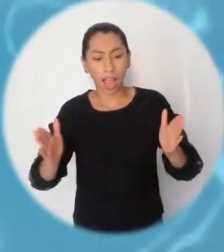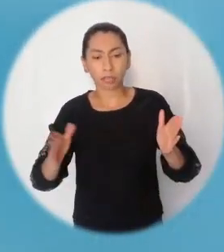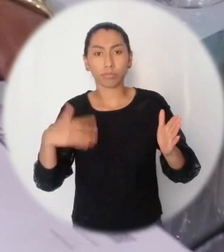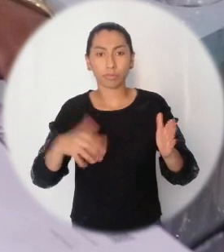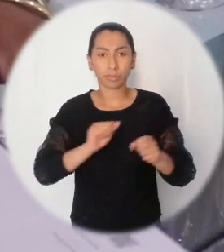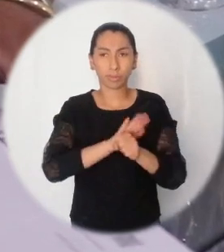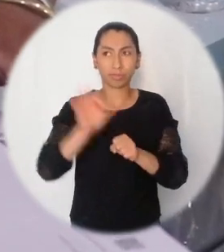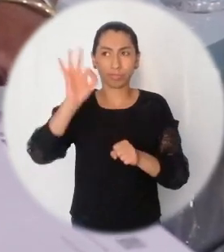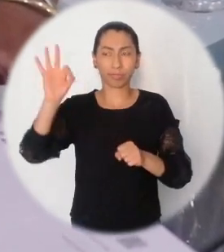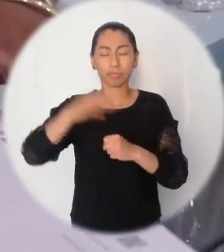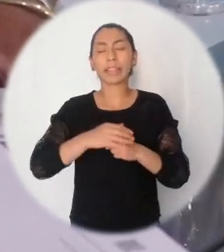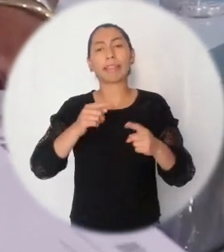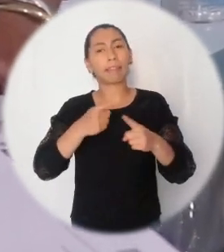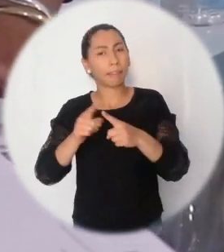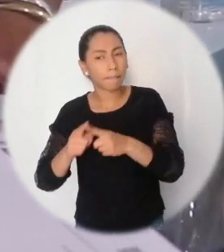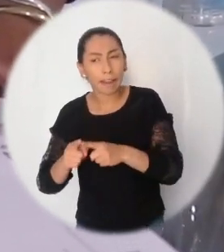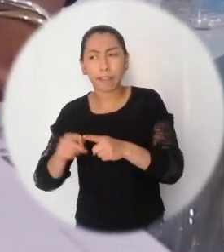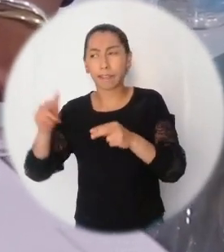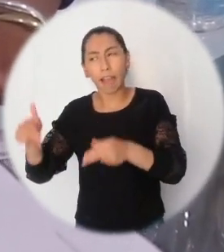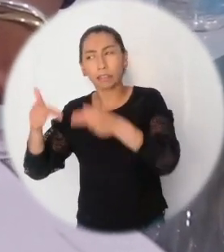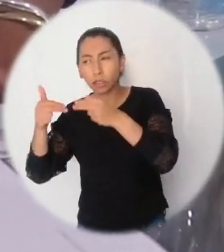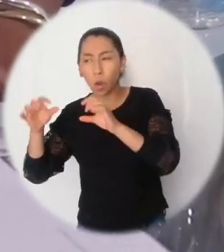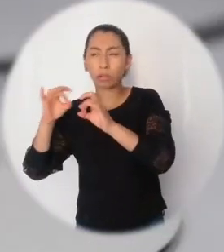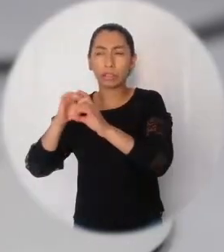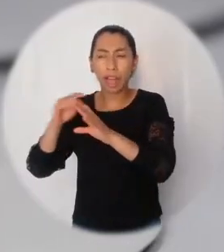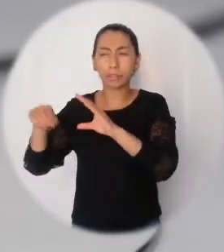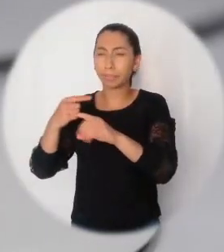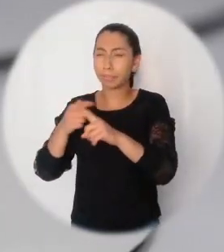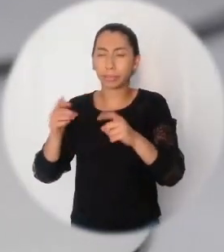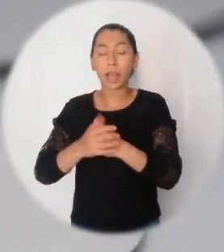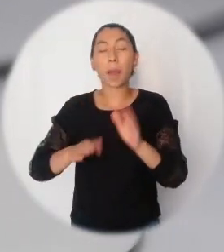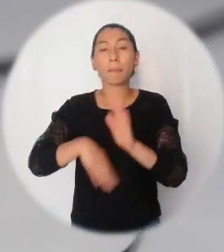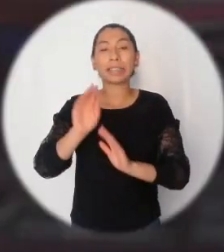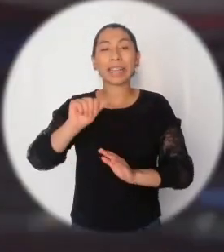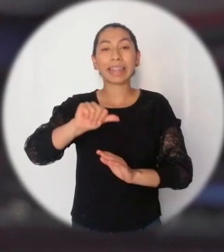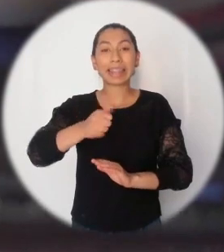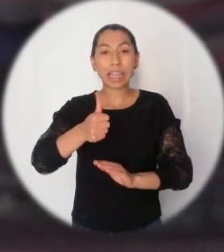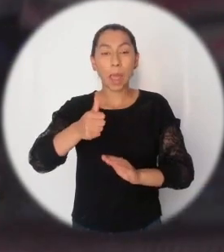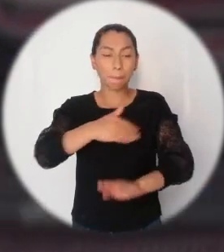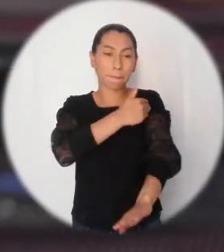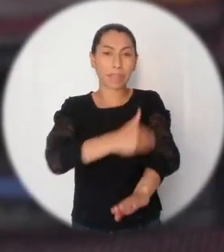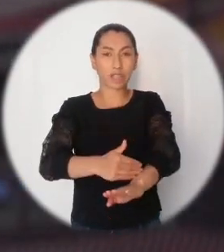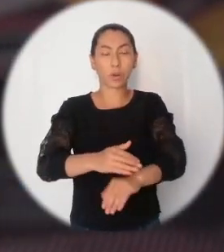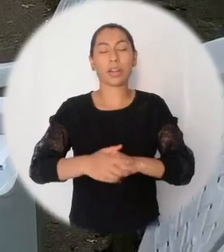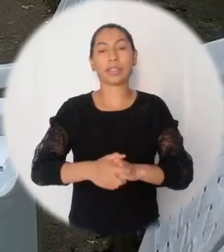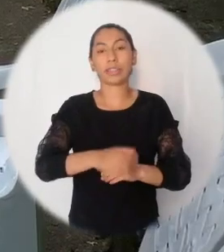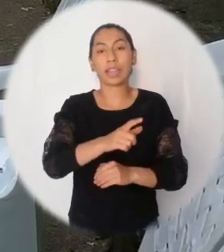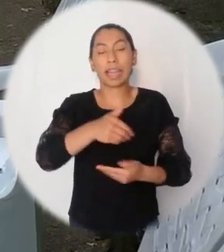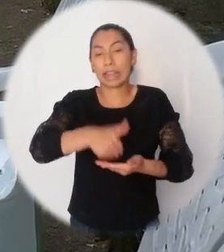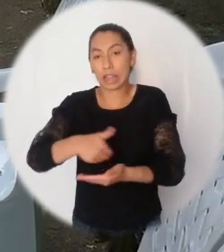En el tiempo transcurrido de pandemia, la Unidad para las Víctimas, a través de sus canales presenciales y virtuales, ha atendido más de 10 millones de solicitudes de